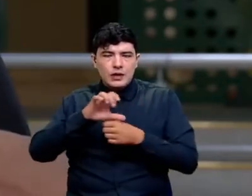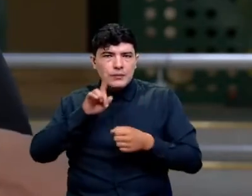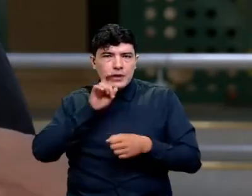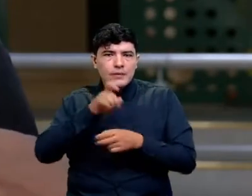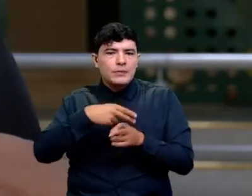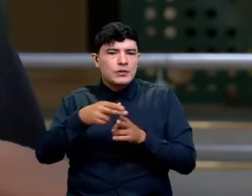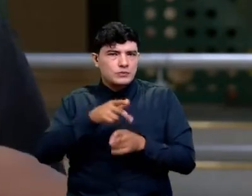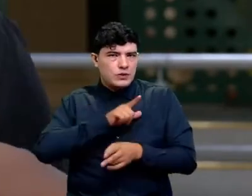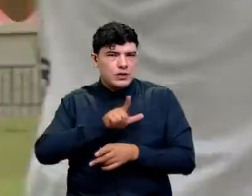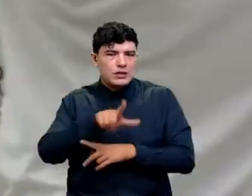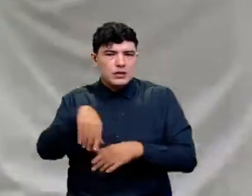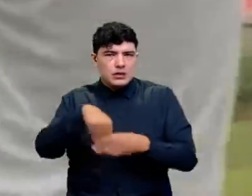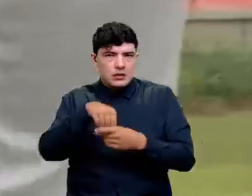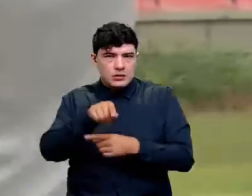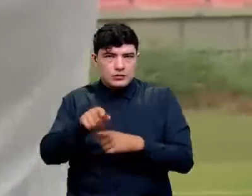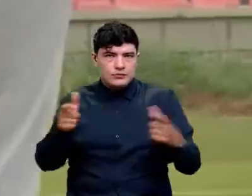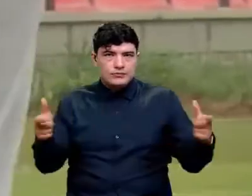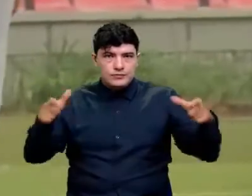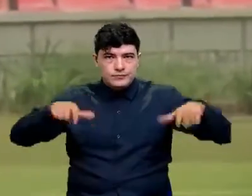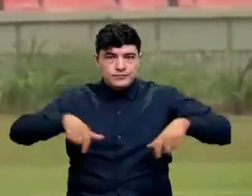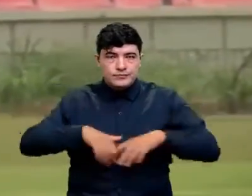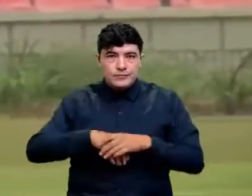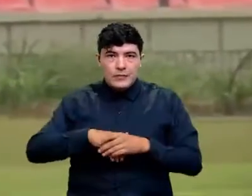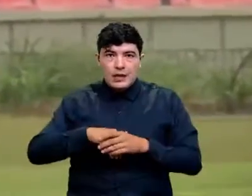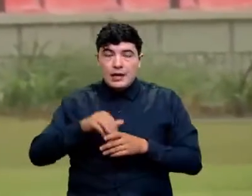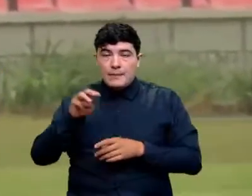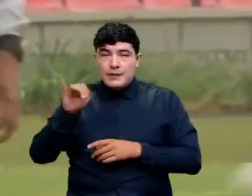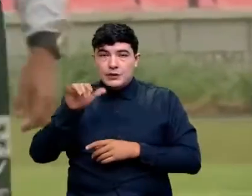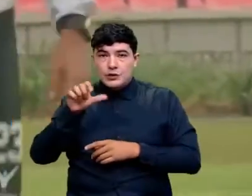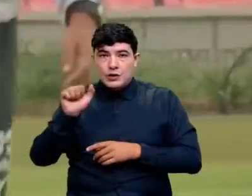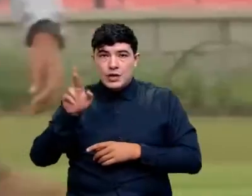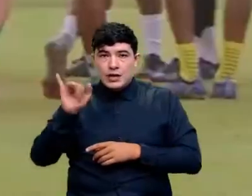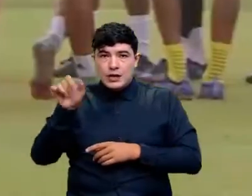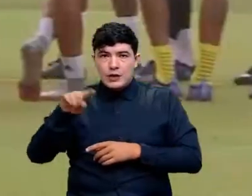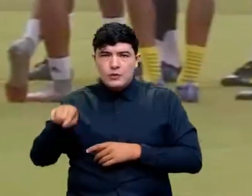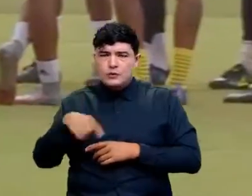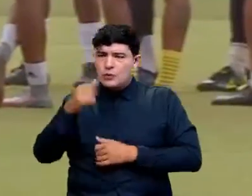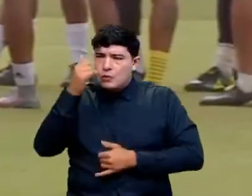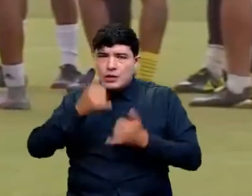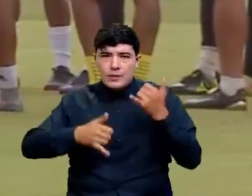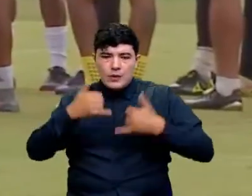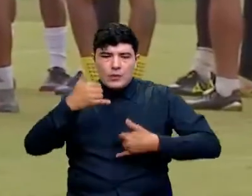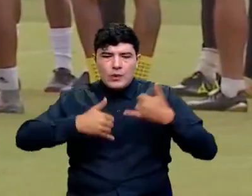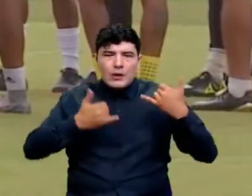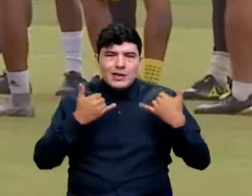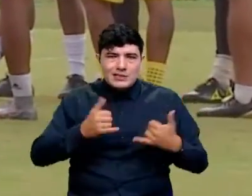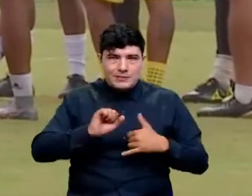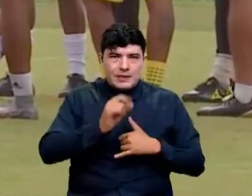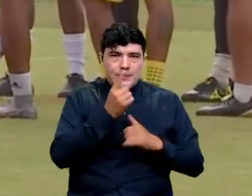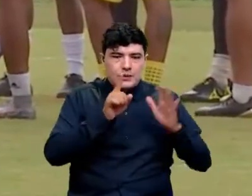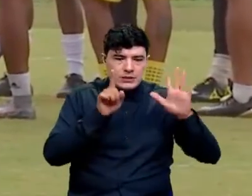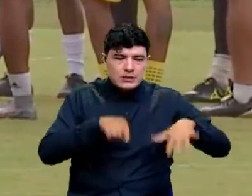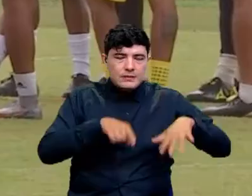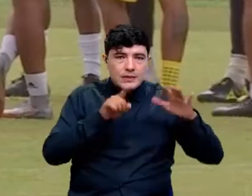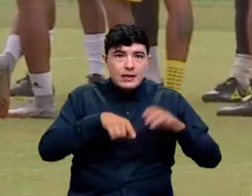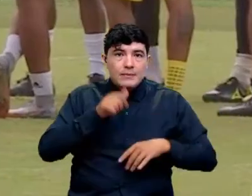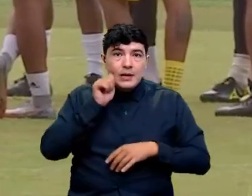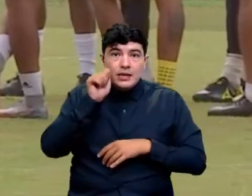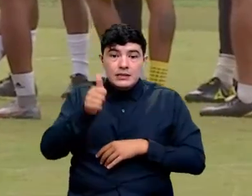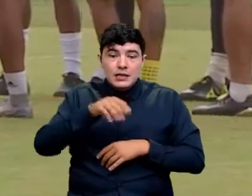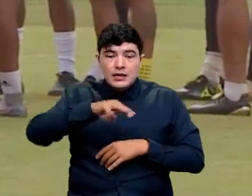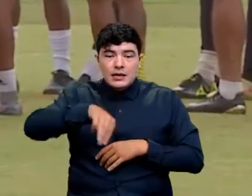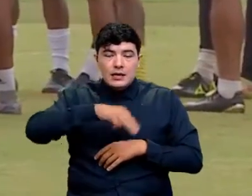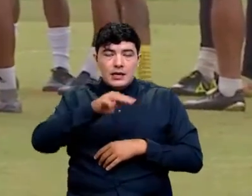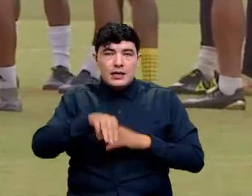el terreno de juego y el juego ante millonarios será el último examen del semestre para atlético bucaramanga y se cumplirá mañana miércoles